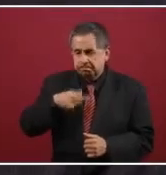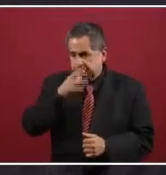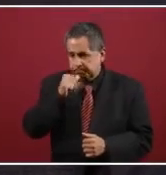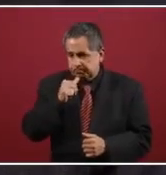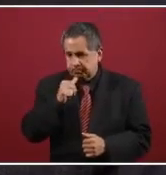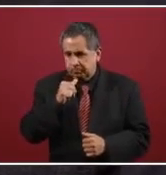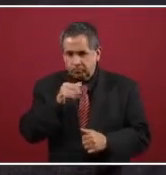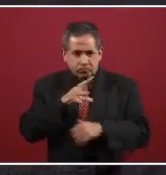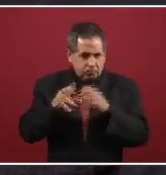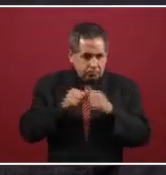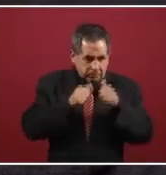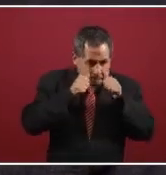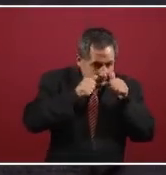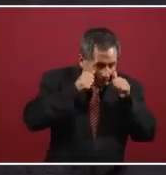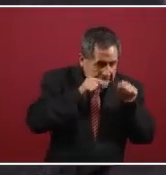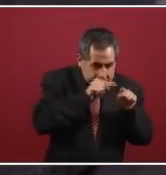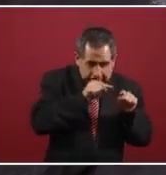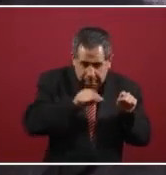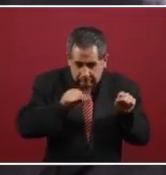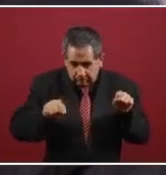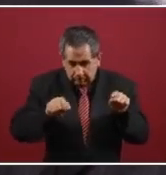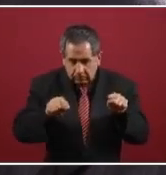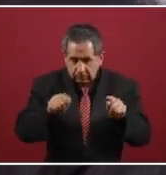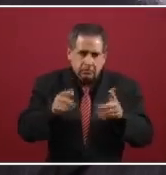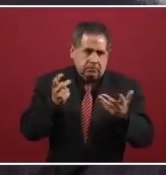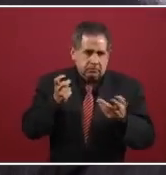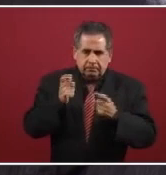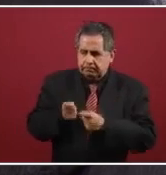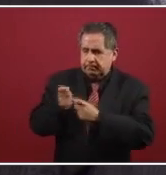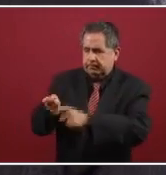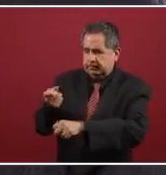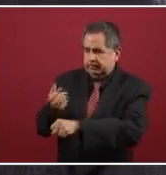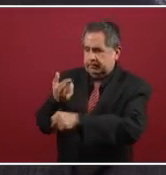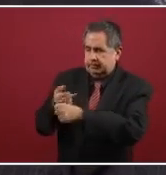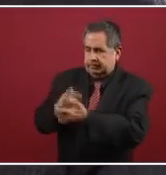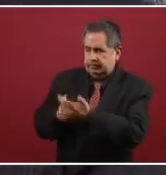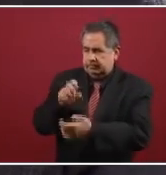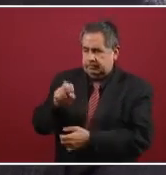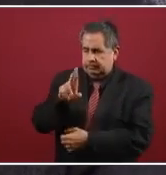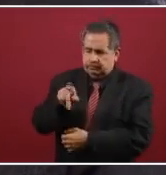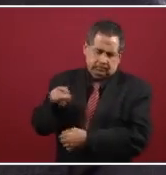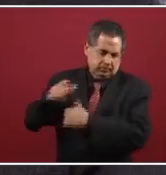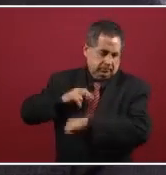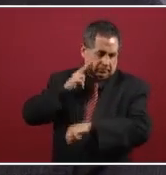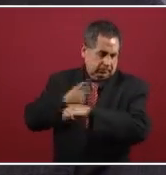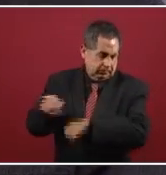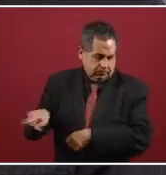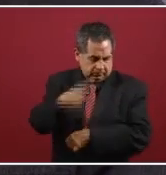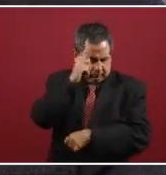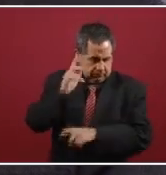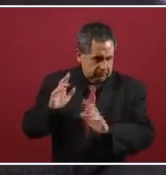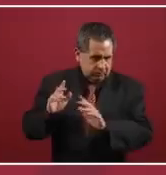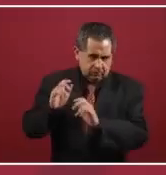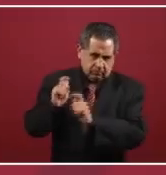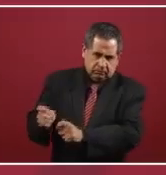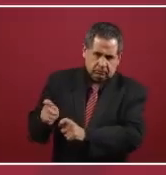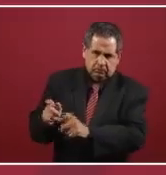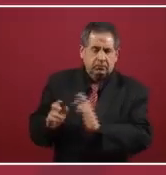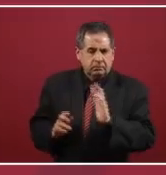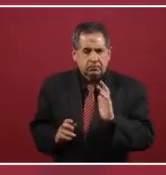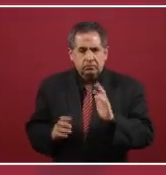estar en todo, además para eso es el secretario de Relaciones Exteriores, y yo tengo